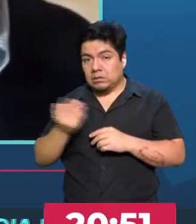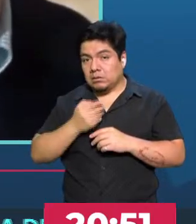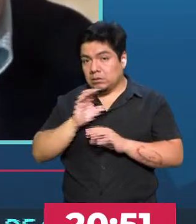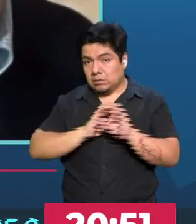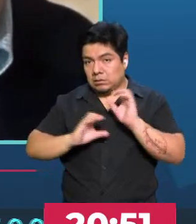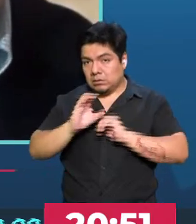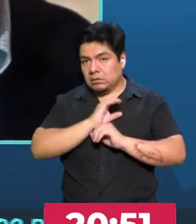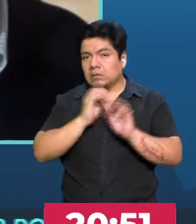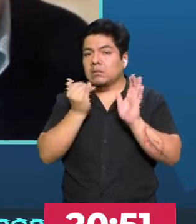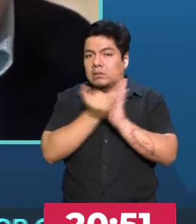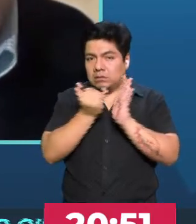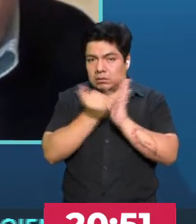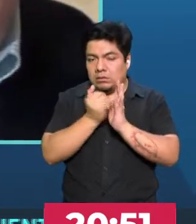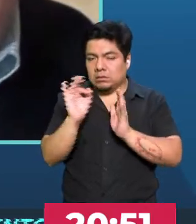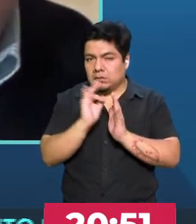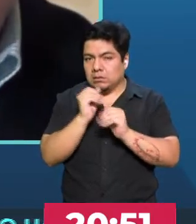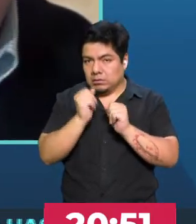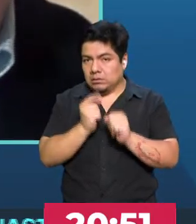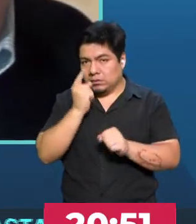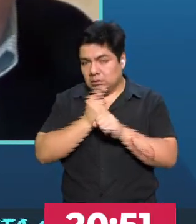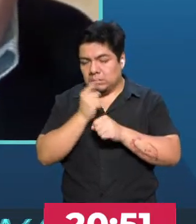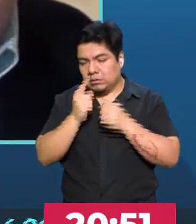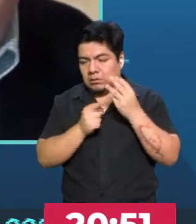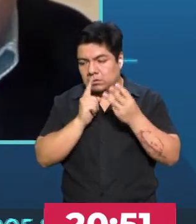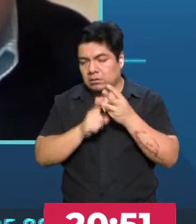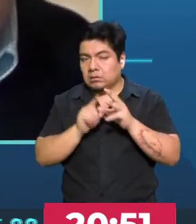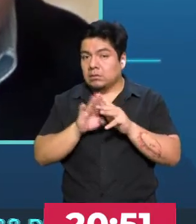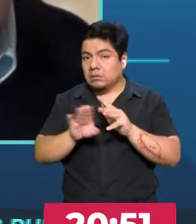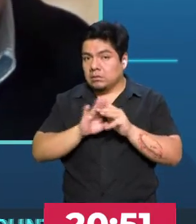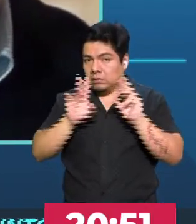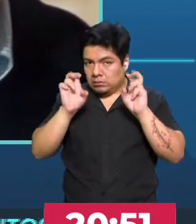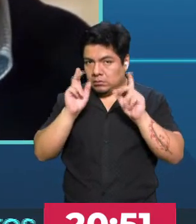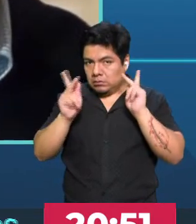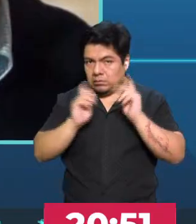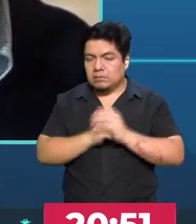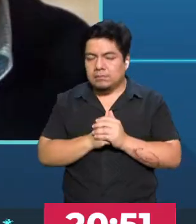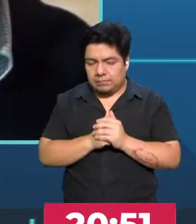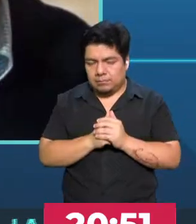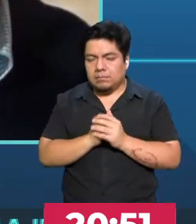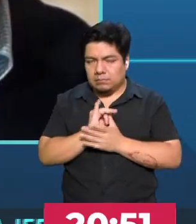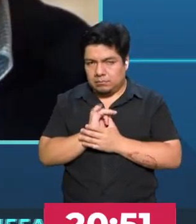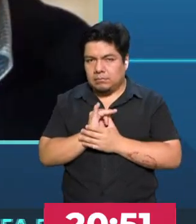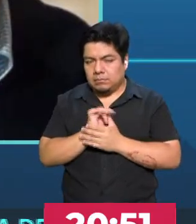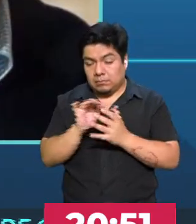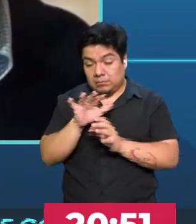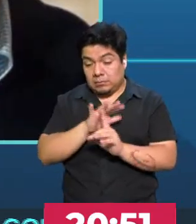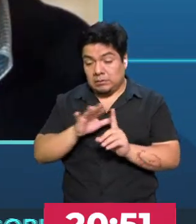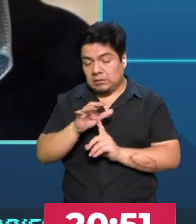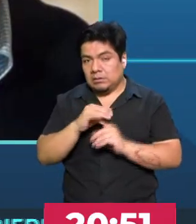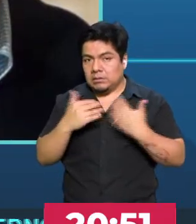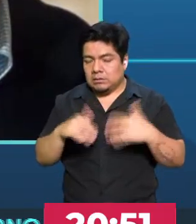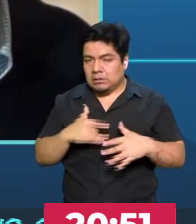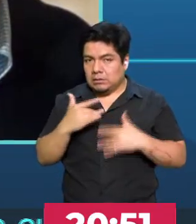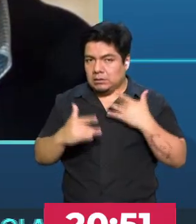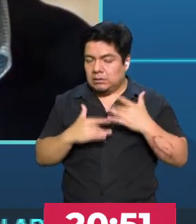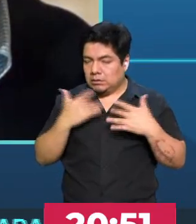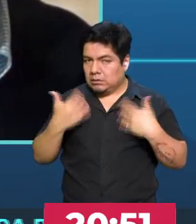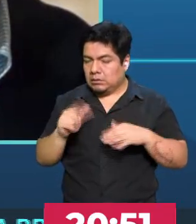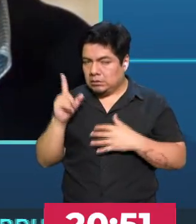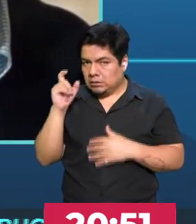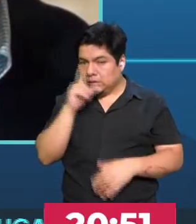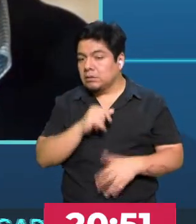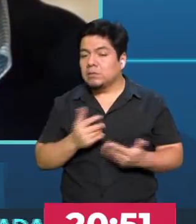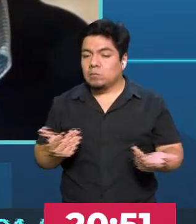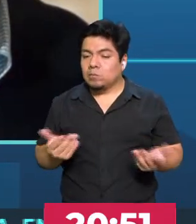tema de los aranceles, se hablará de seguridad y se hablará de migración. Claro que sí, pues un contexto muy sensible y muy delicado, pues ya